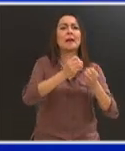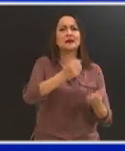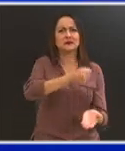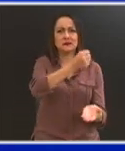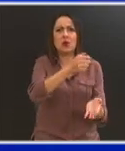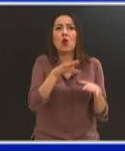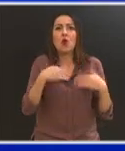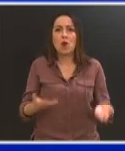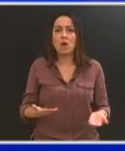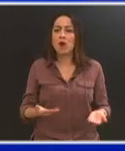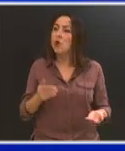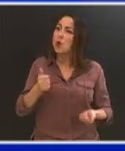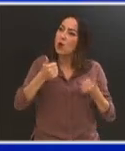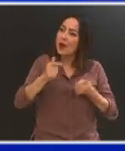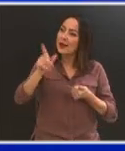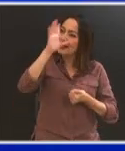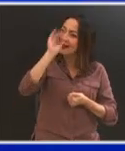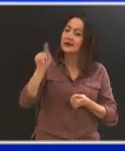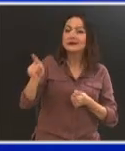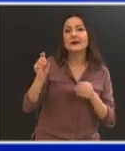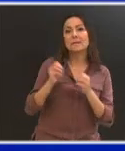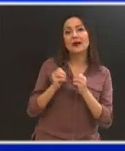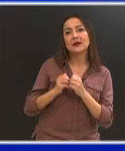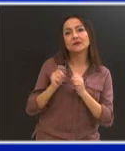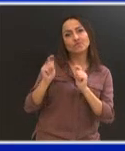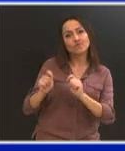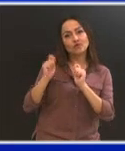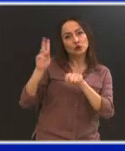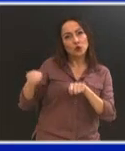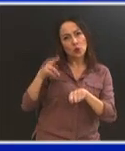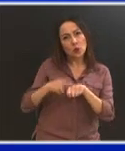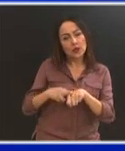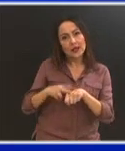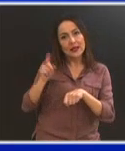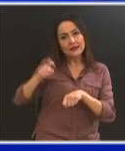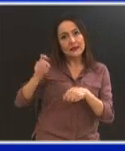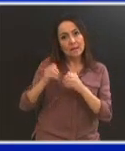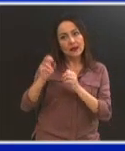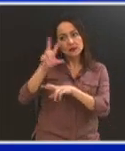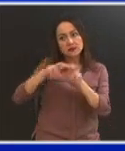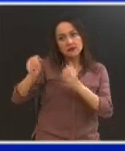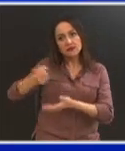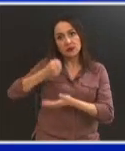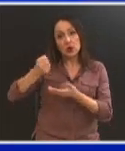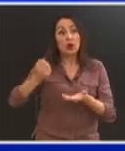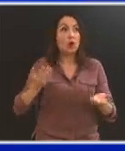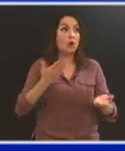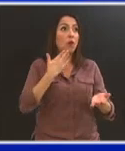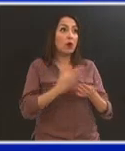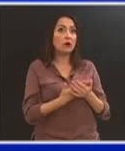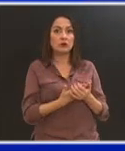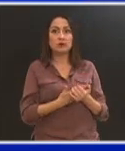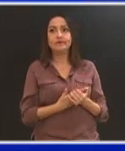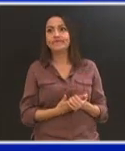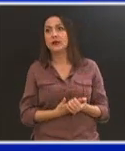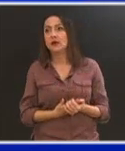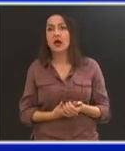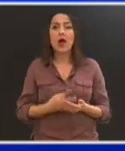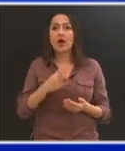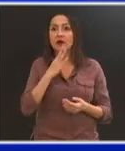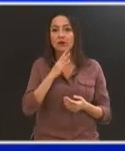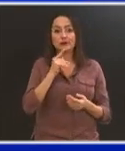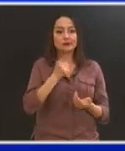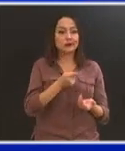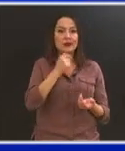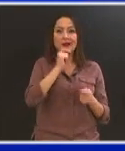recursos? Wilber, ¿cuál creen que es el sector dentro de la educación nacional que amerita mayor inversión? Bueno, es que hablemos